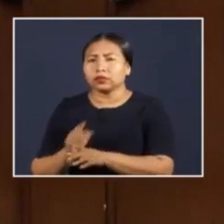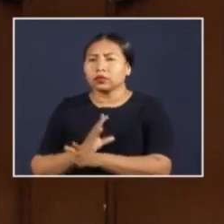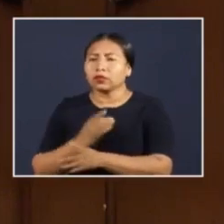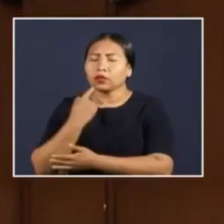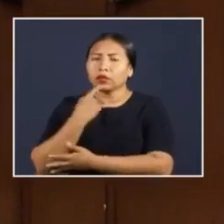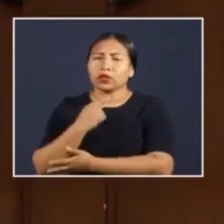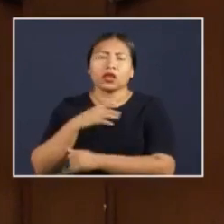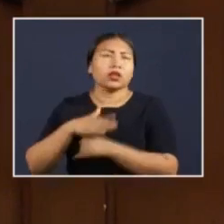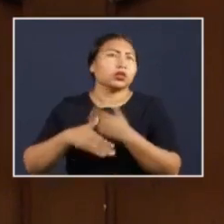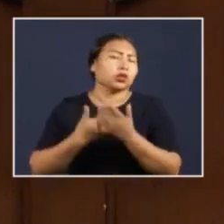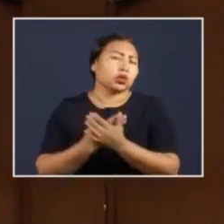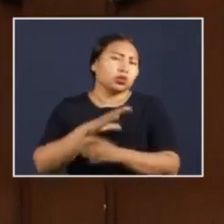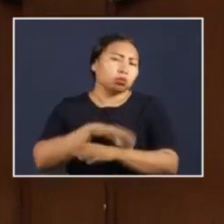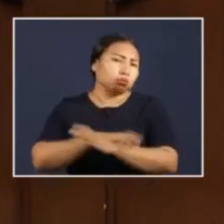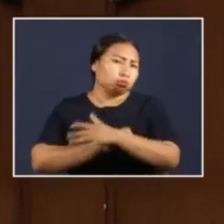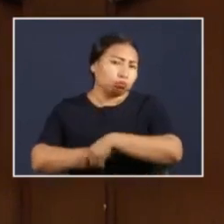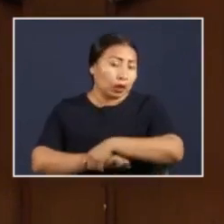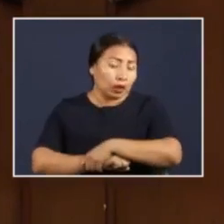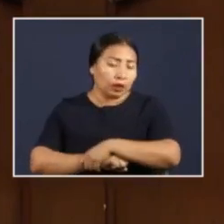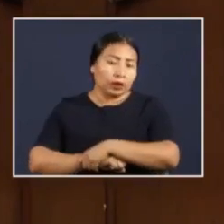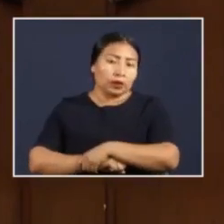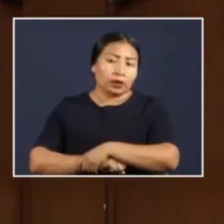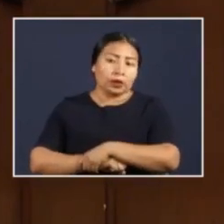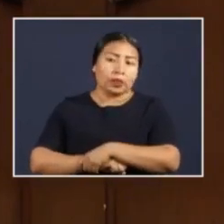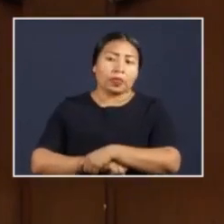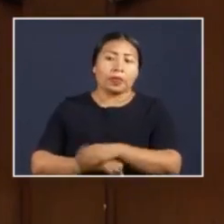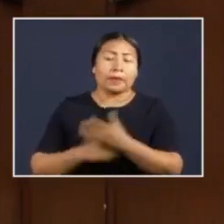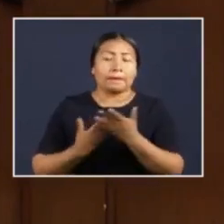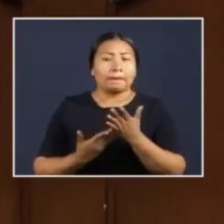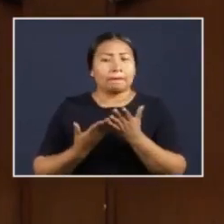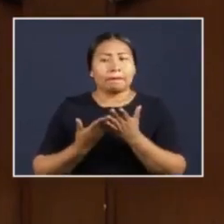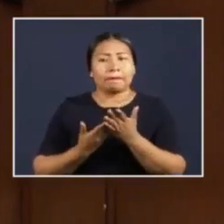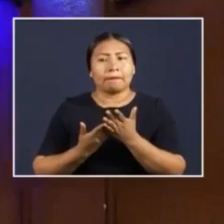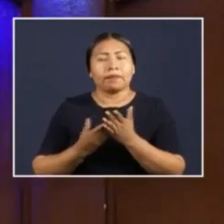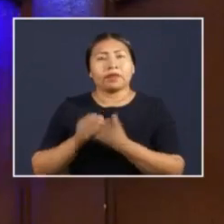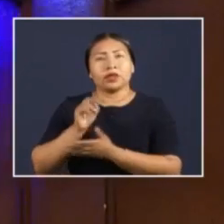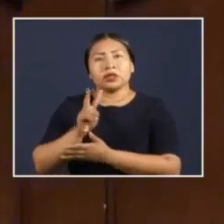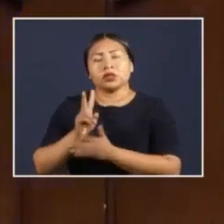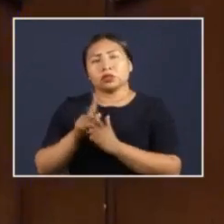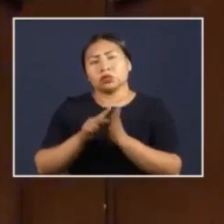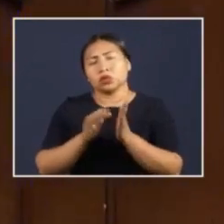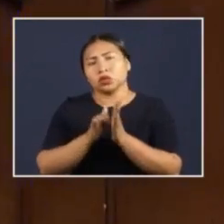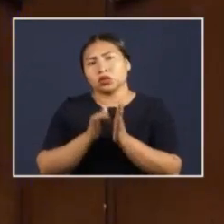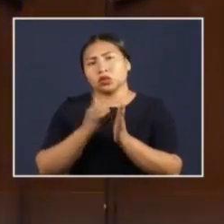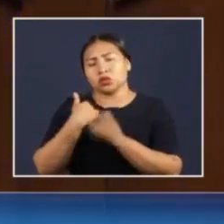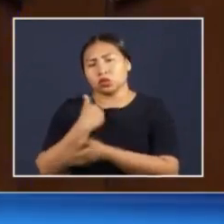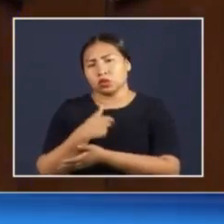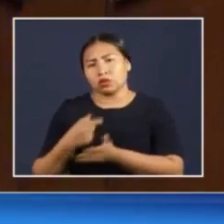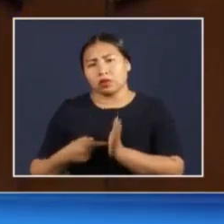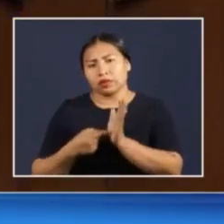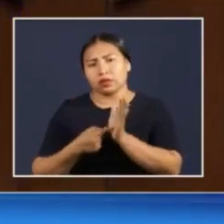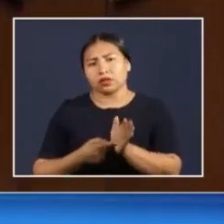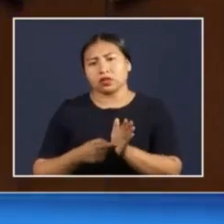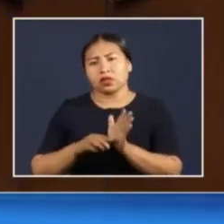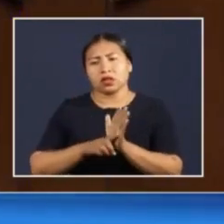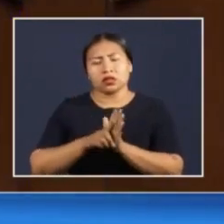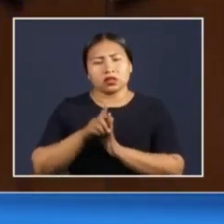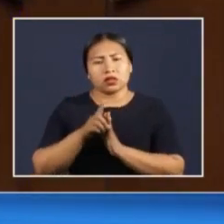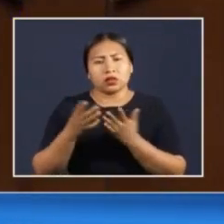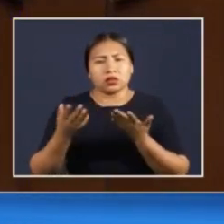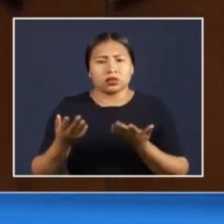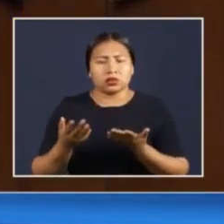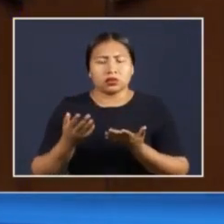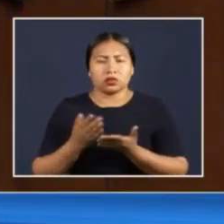centros penitenciarios nacionales en comportan cya con el segundo proyecto que vamos a presentar en desarrollo de